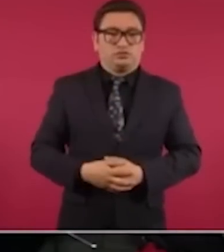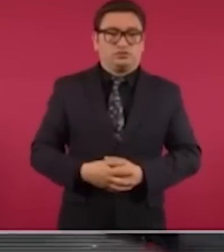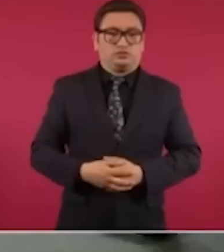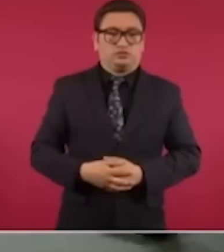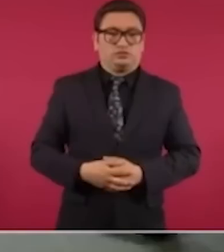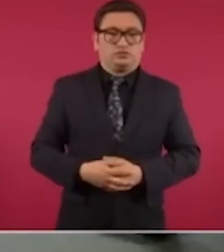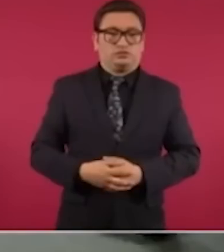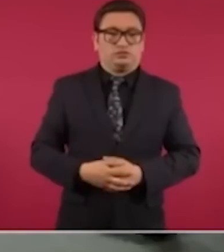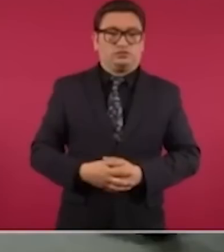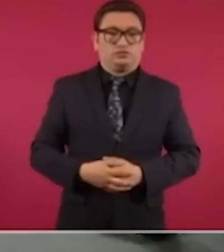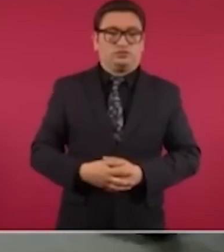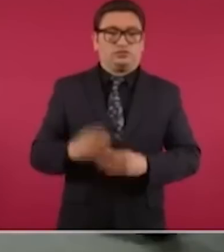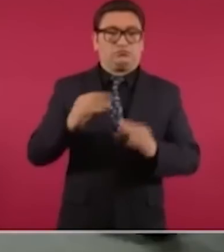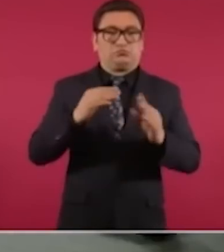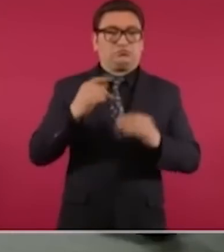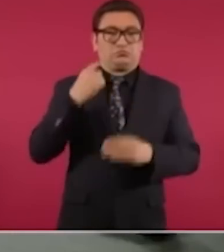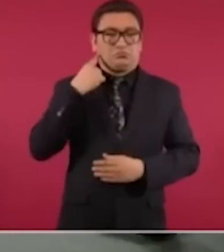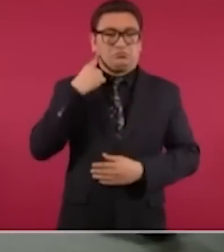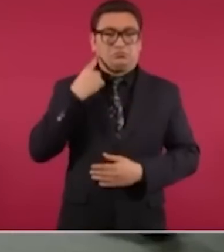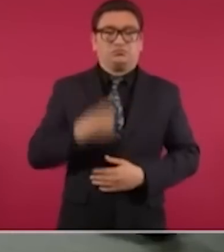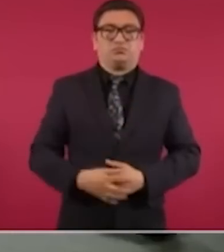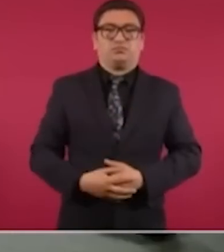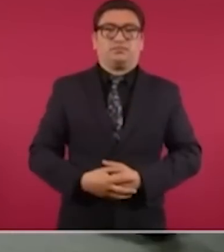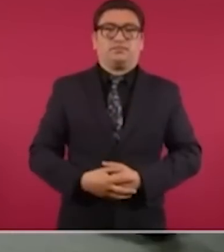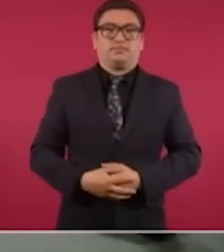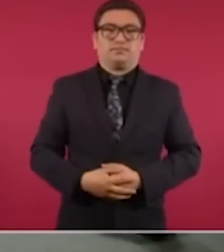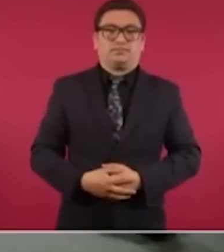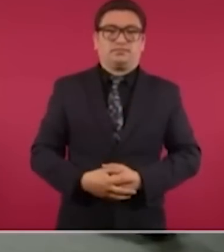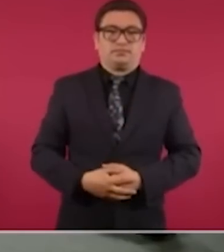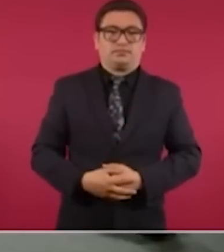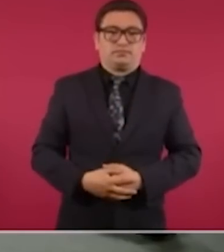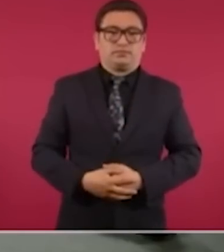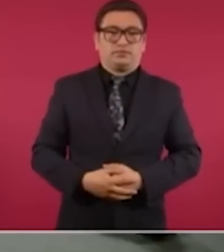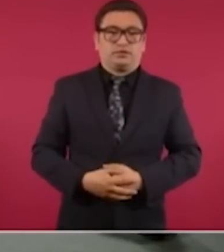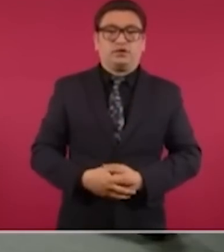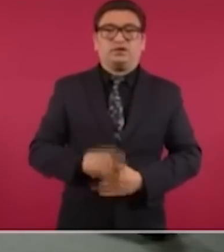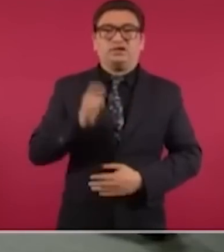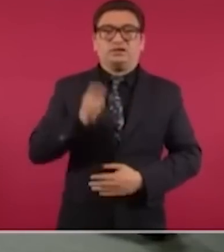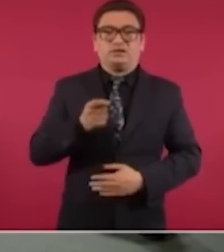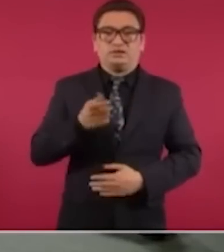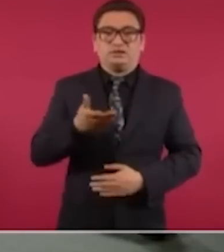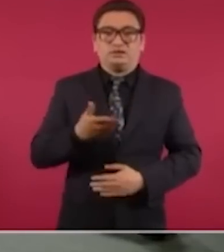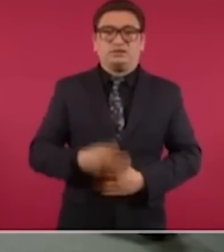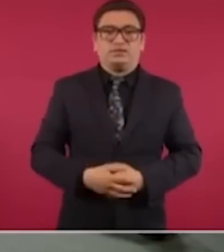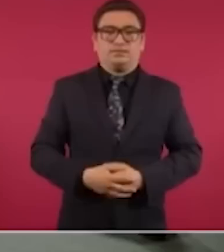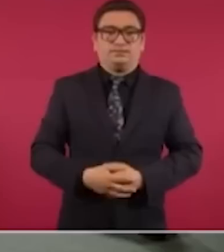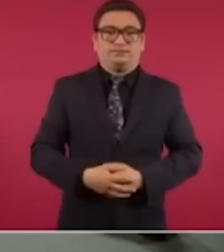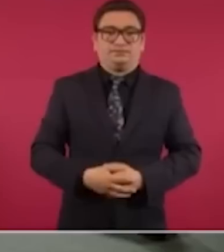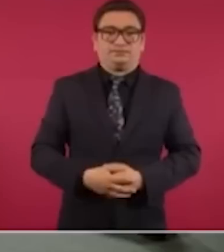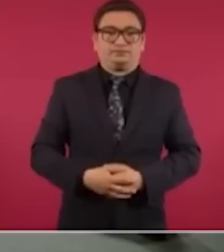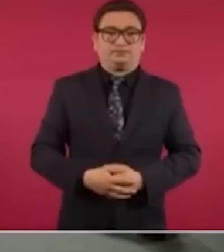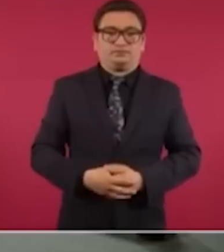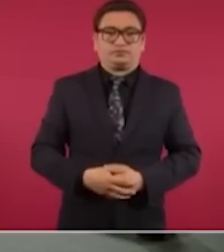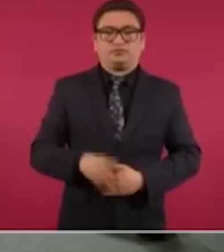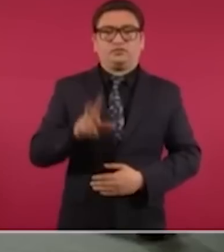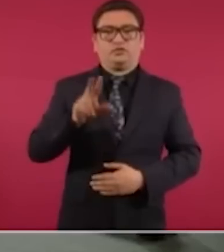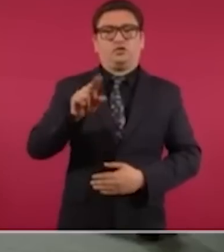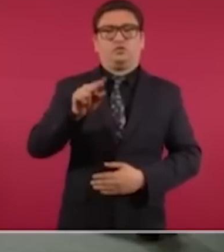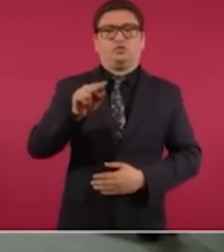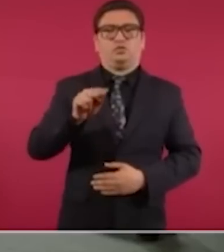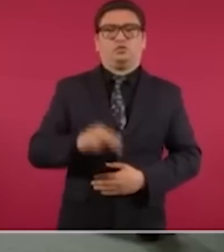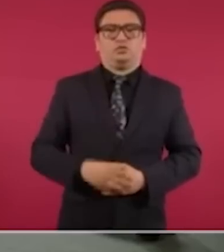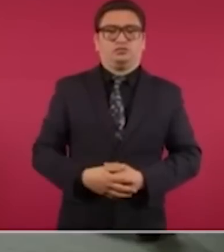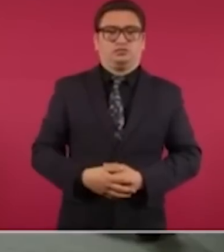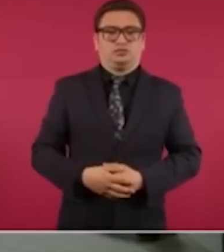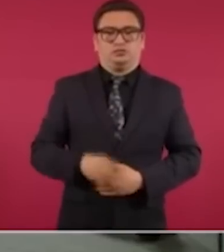de la presentación del paquete contra la inflación algunas decisiones el paquete de frente no No para nada